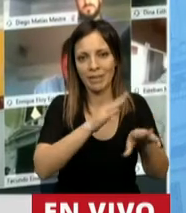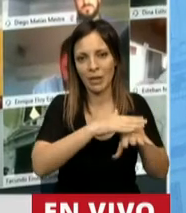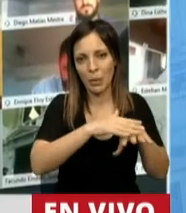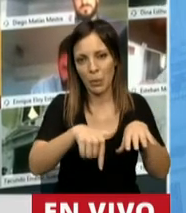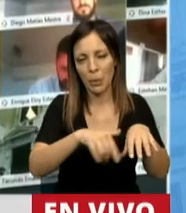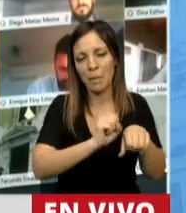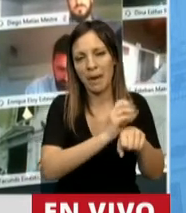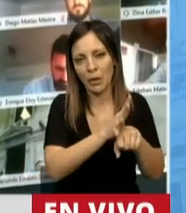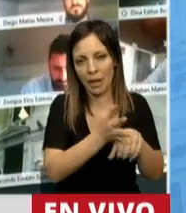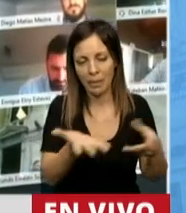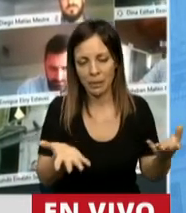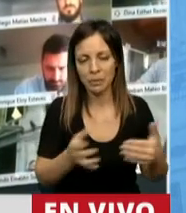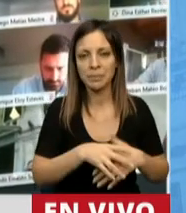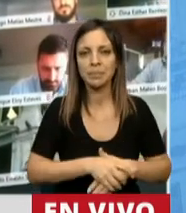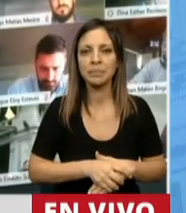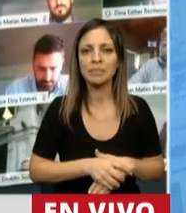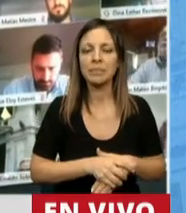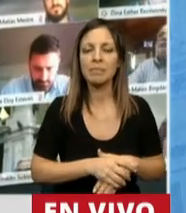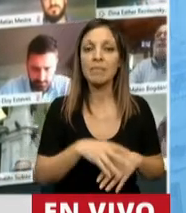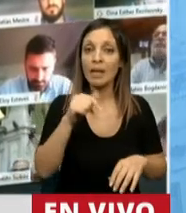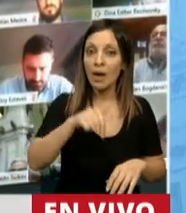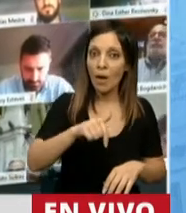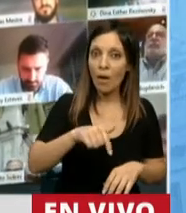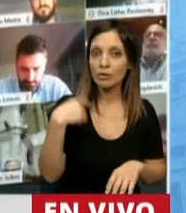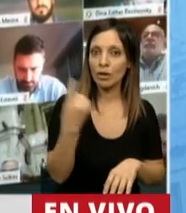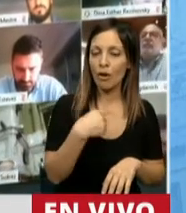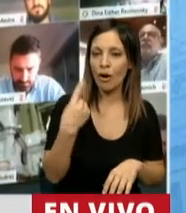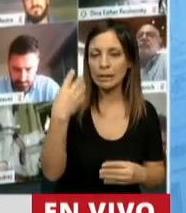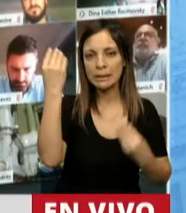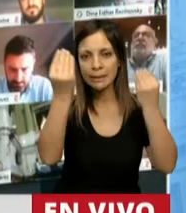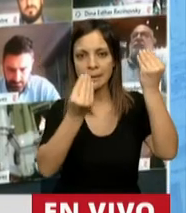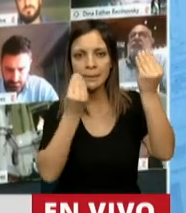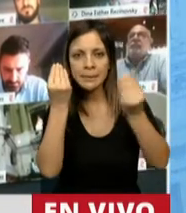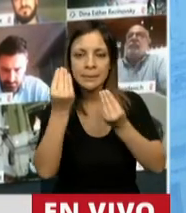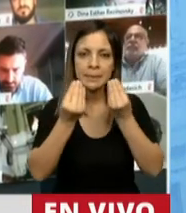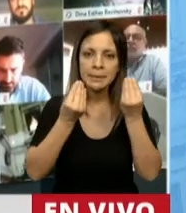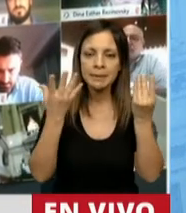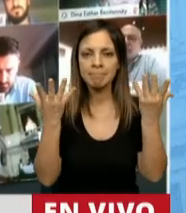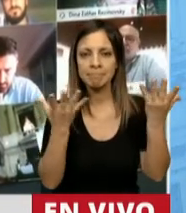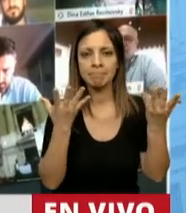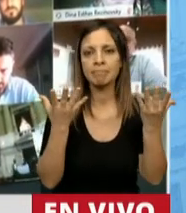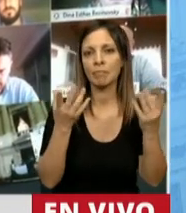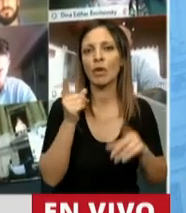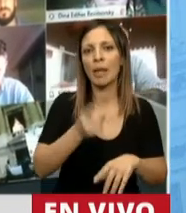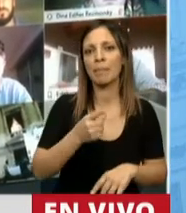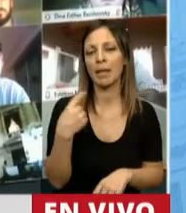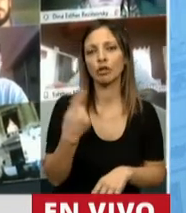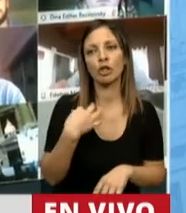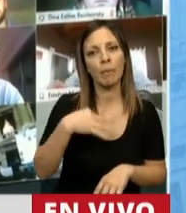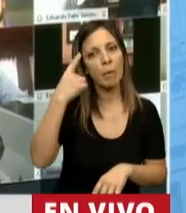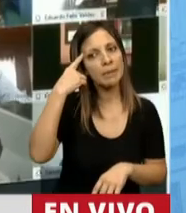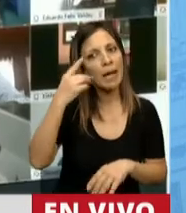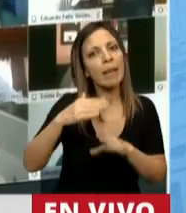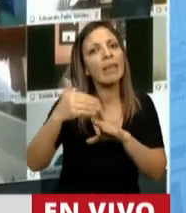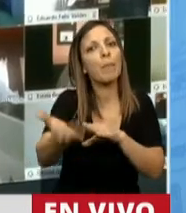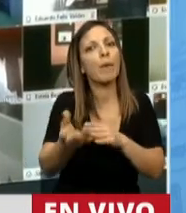la situación de este coronavirus que hoy nos tiene a todos preocupados, pero también tenemos que estar pensando para salir.